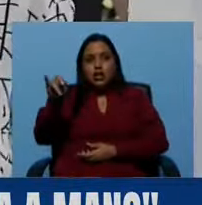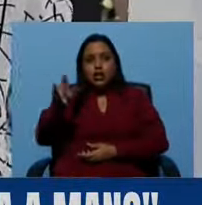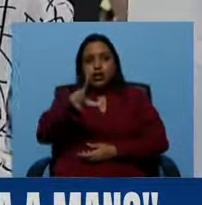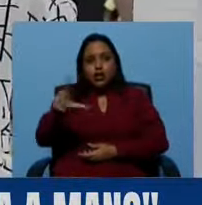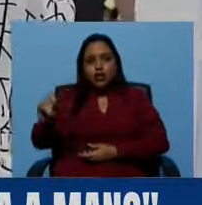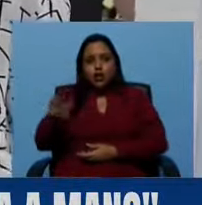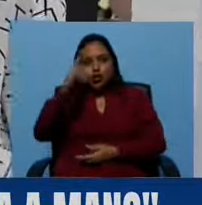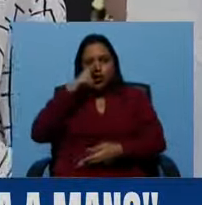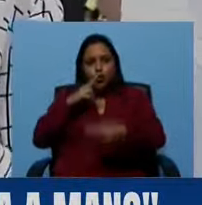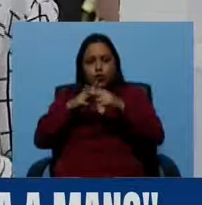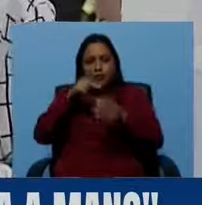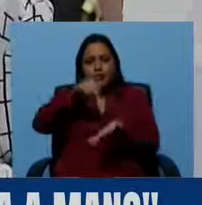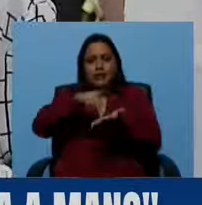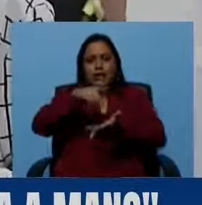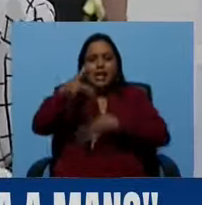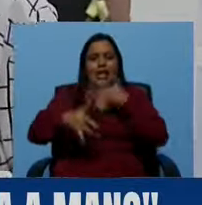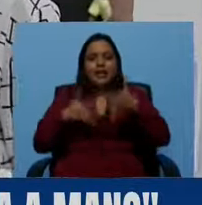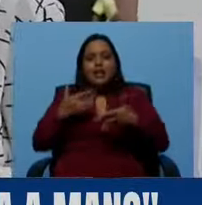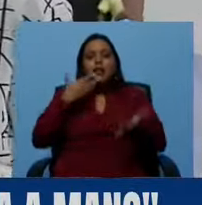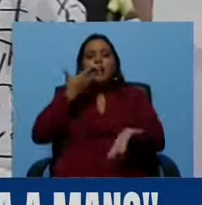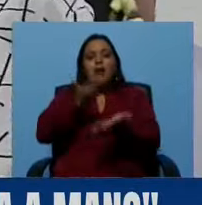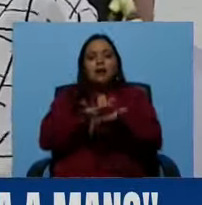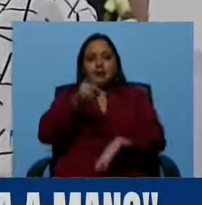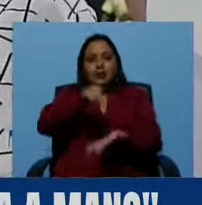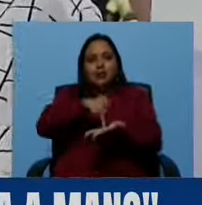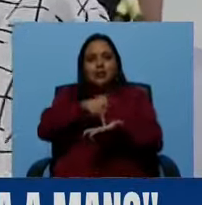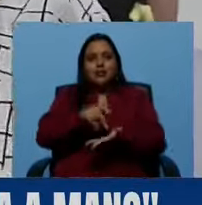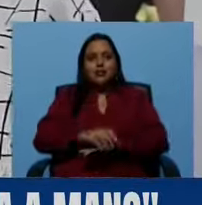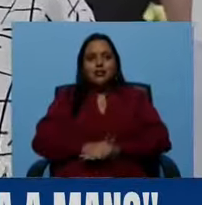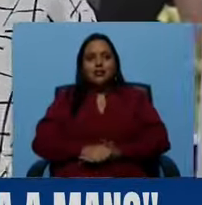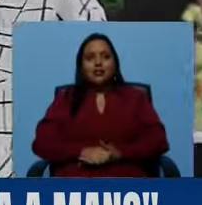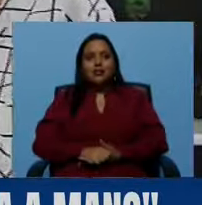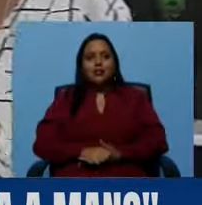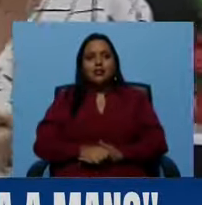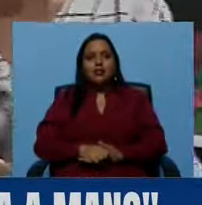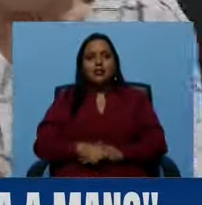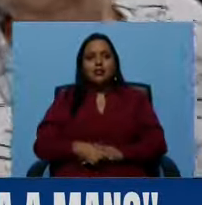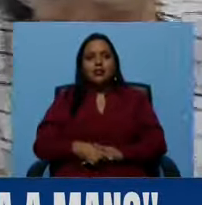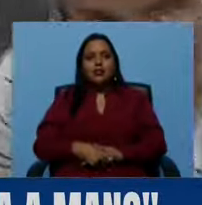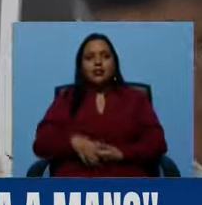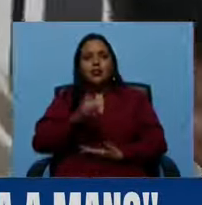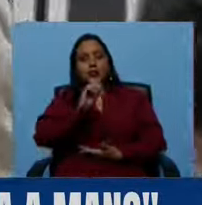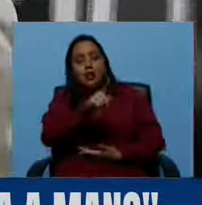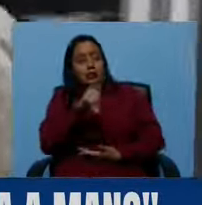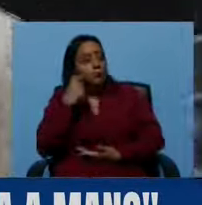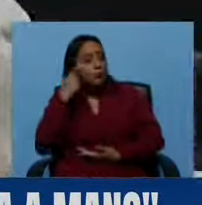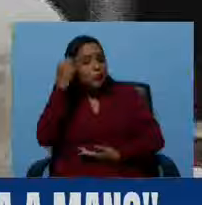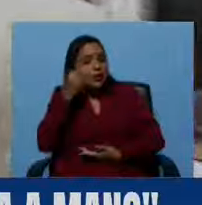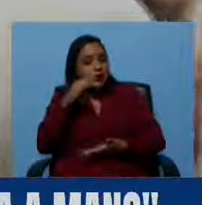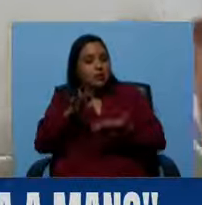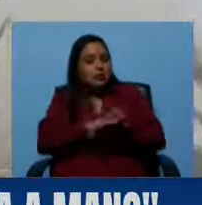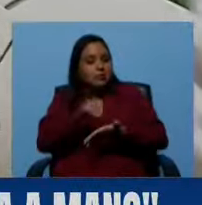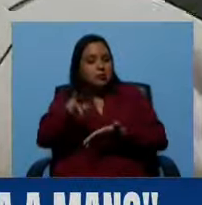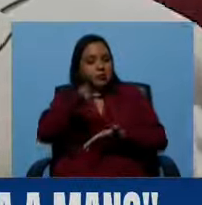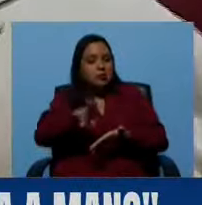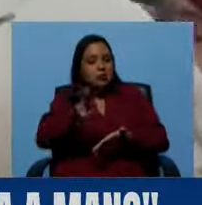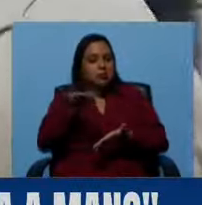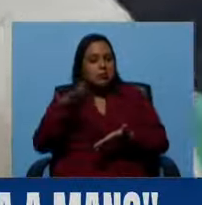estar presente en este evento y agradecemos la participación. Muy bien. ¿Qué les parece este carácter utilitario,